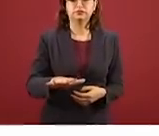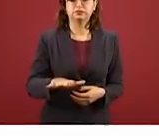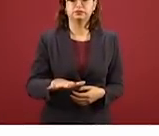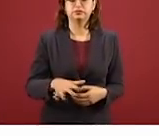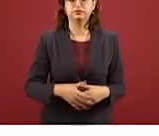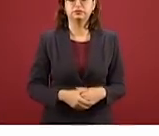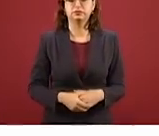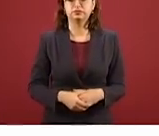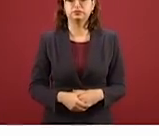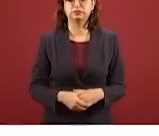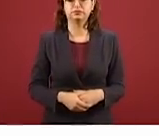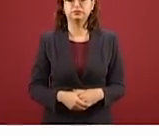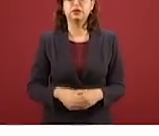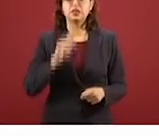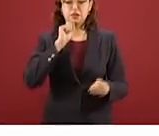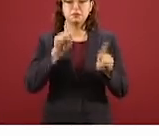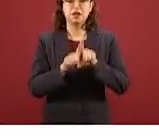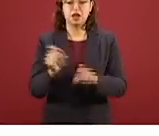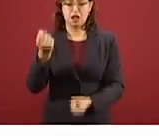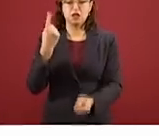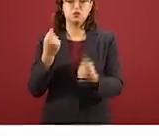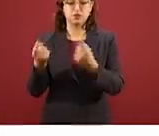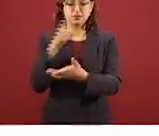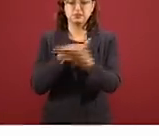Ah, bueno, está la cancelada, ¿no?